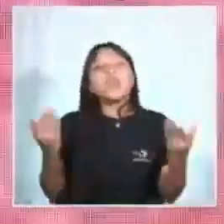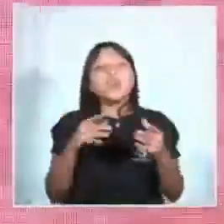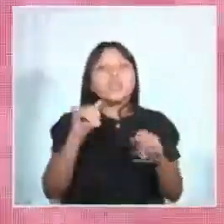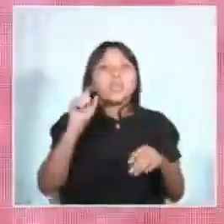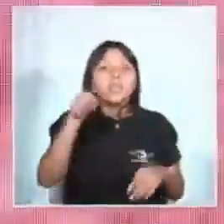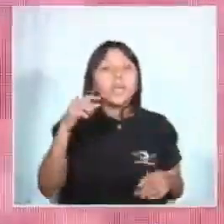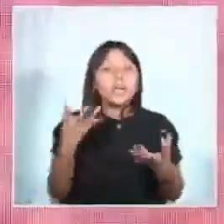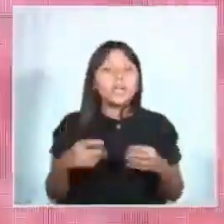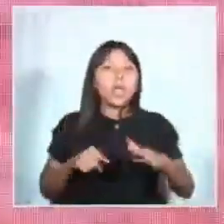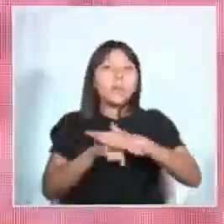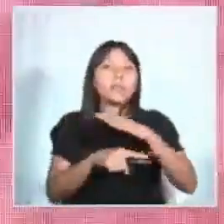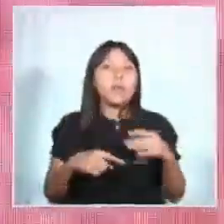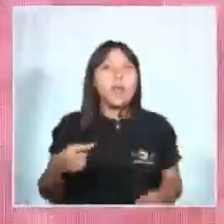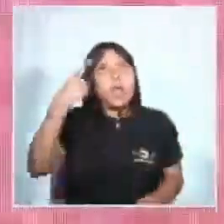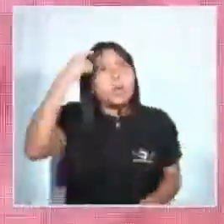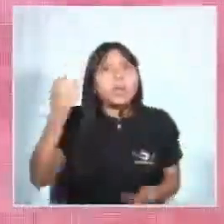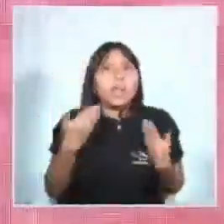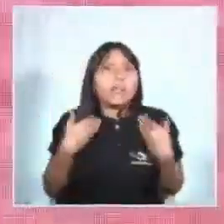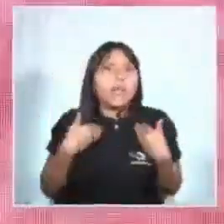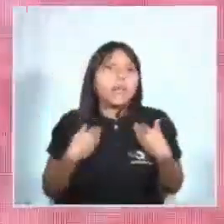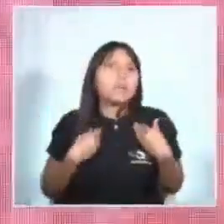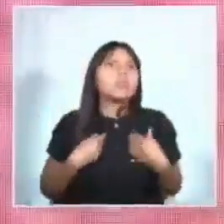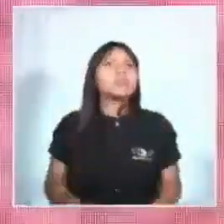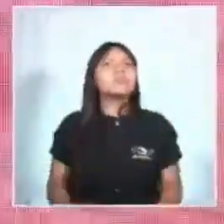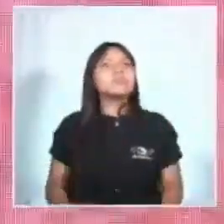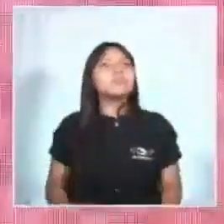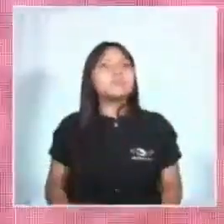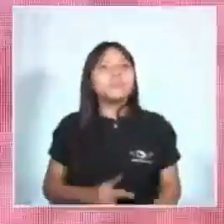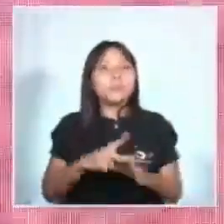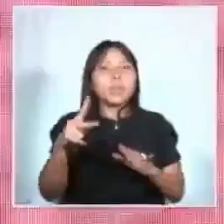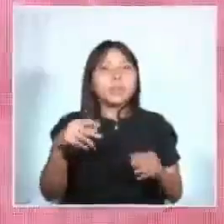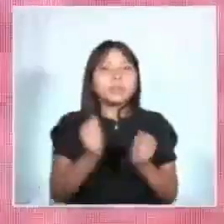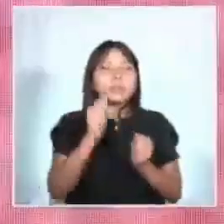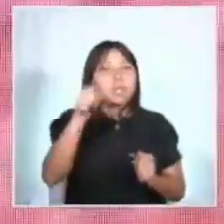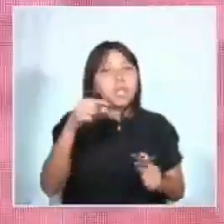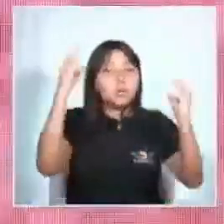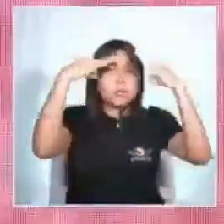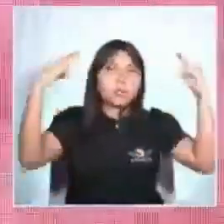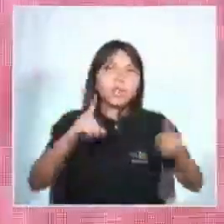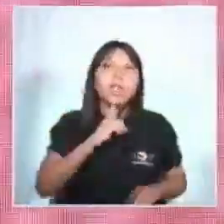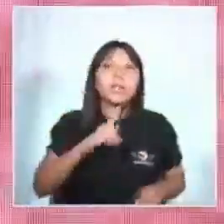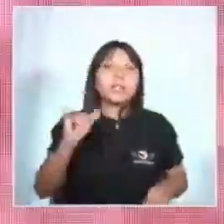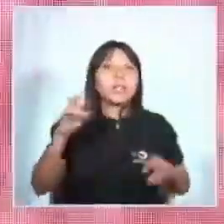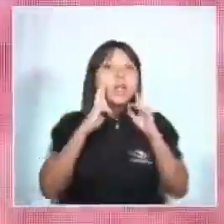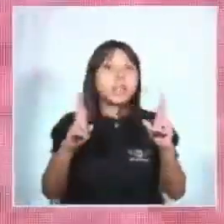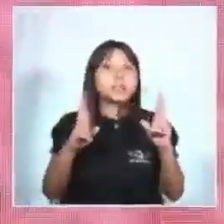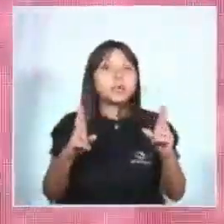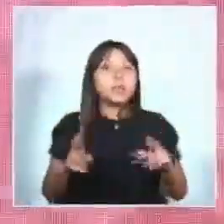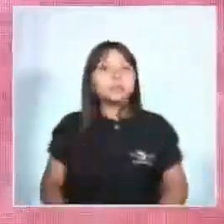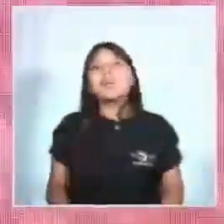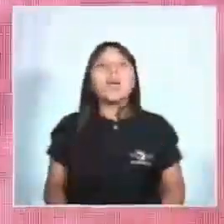Porque tengo planes contigo, Moisés. Tú eres la respuesta para una nación. Tú vas a ser el que